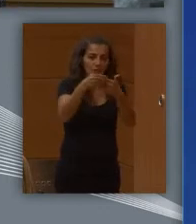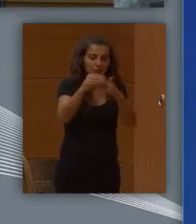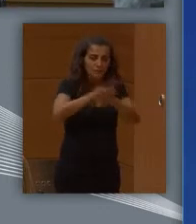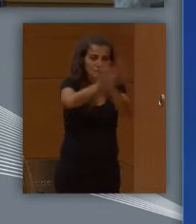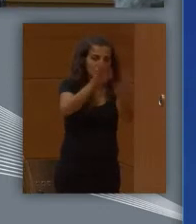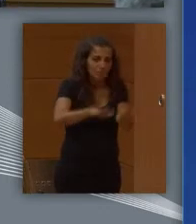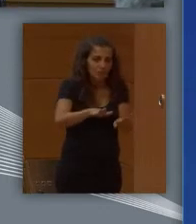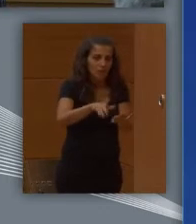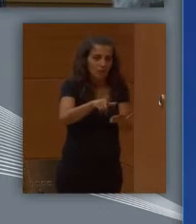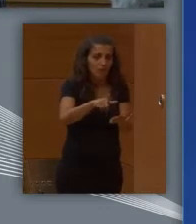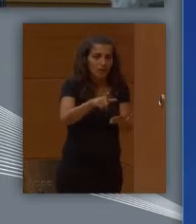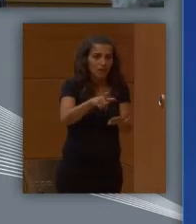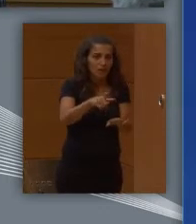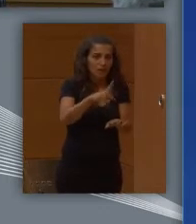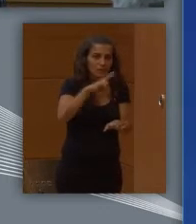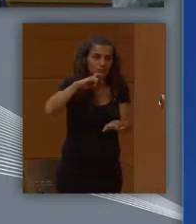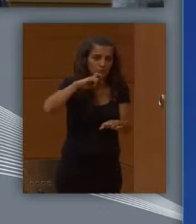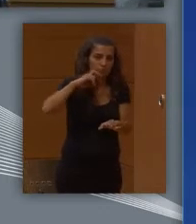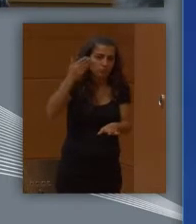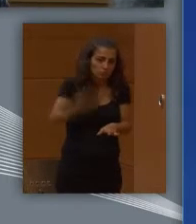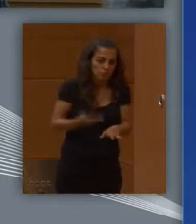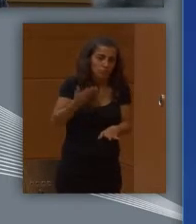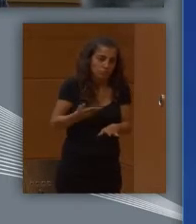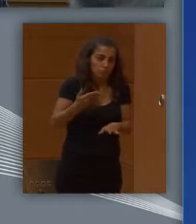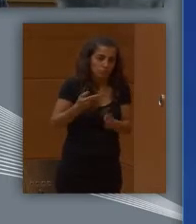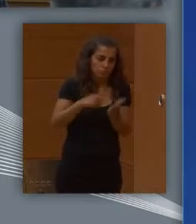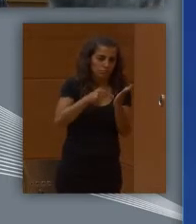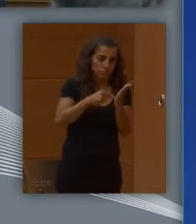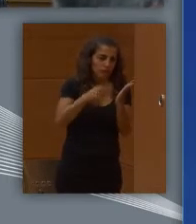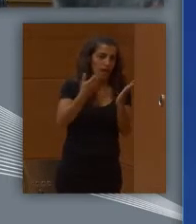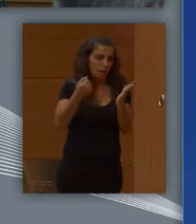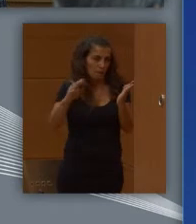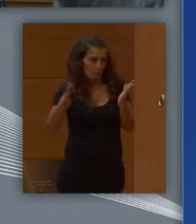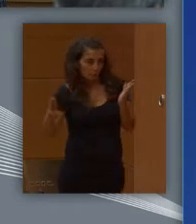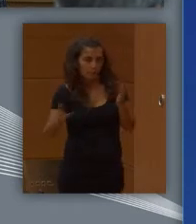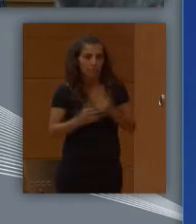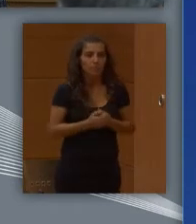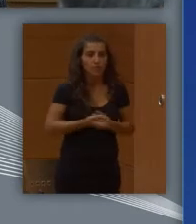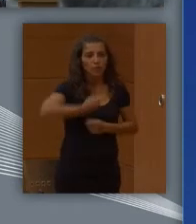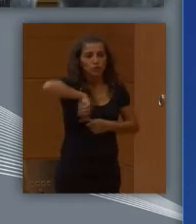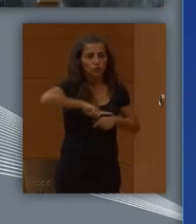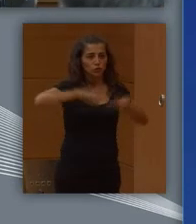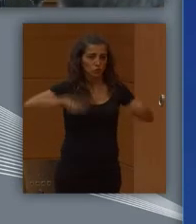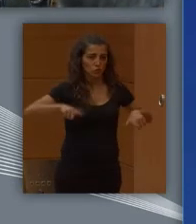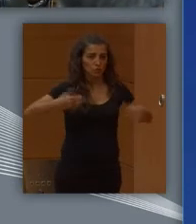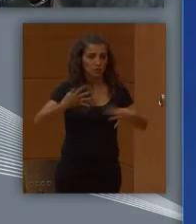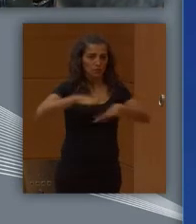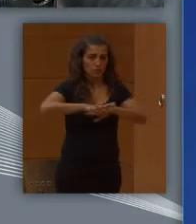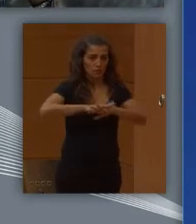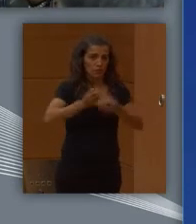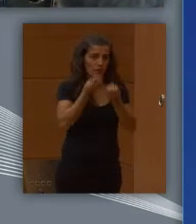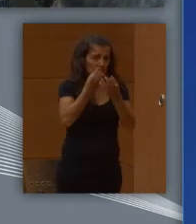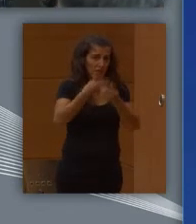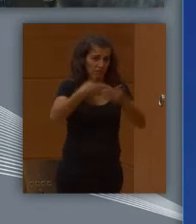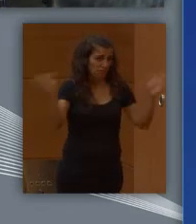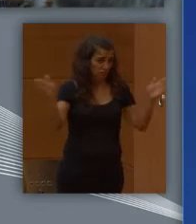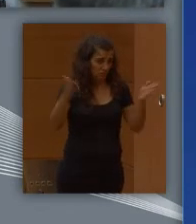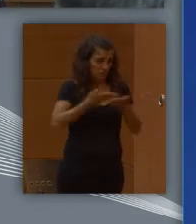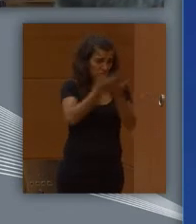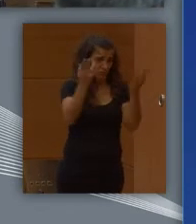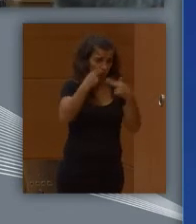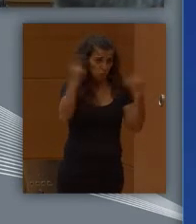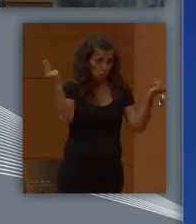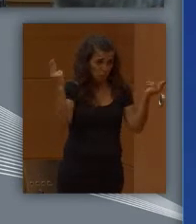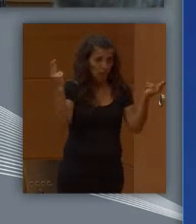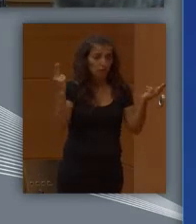valor sobre lo que nosotros hemos hecho. Y en este sentido, bueno, pues hemos construido una plataforma de datos abiertos que se